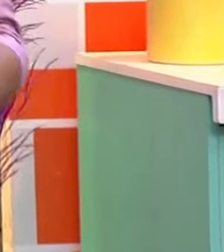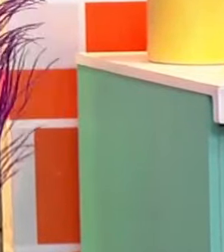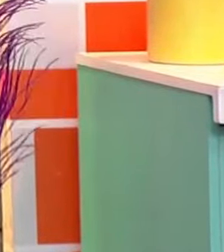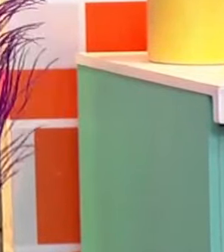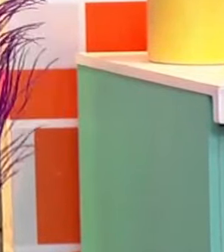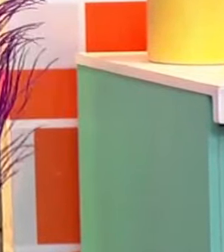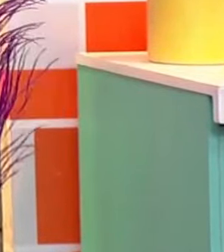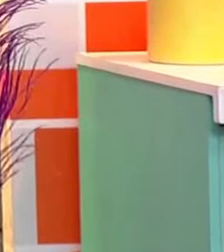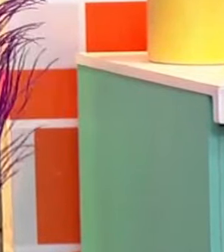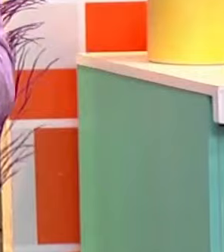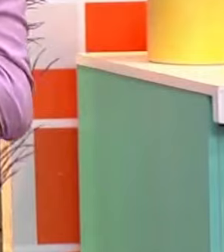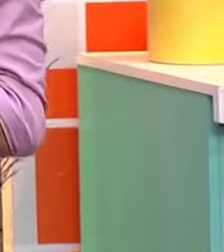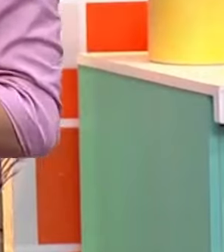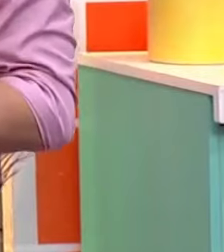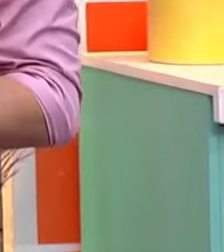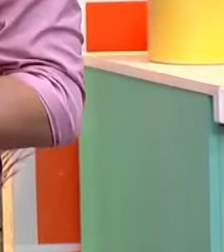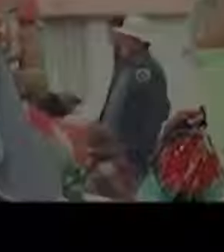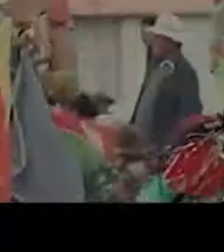parece si vemos un poquito?